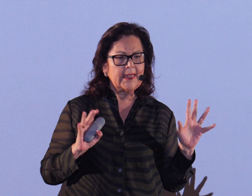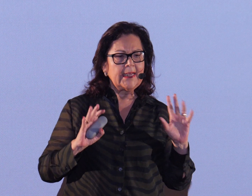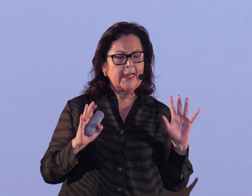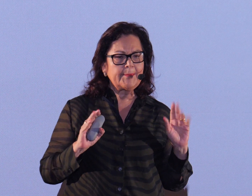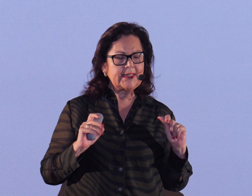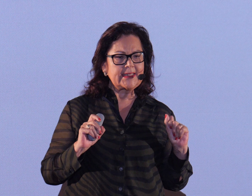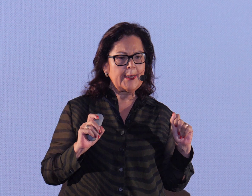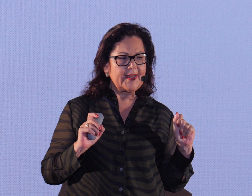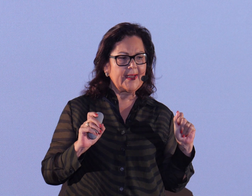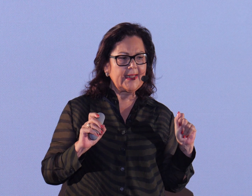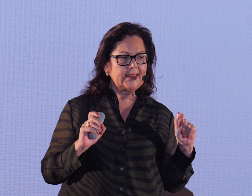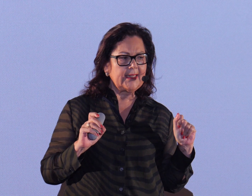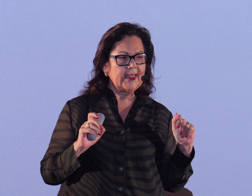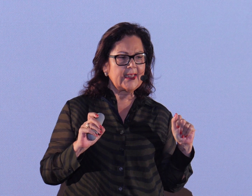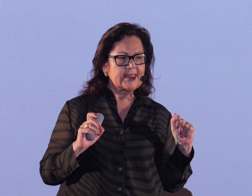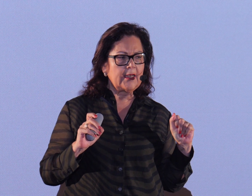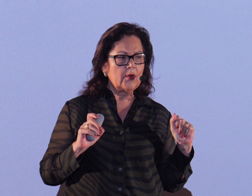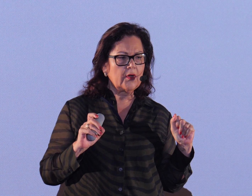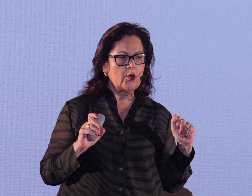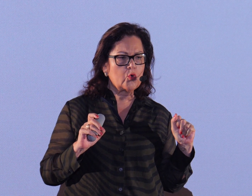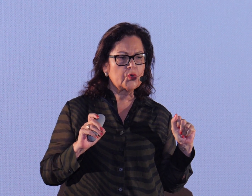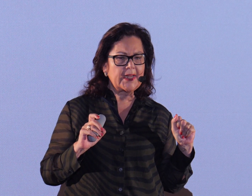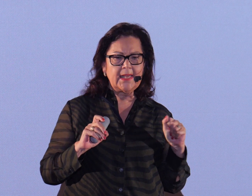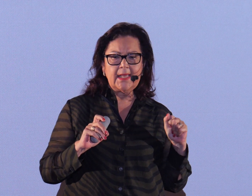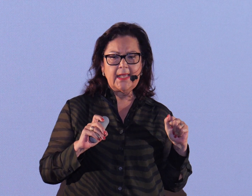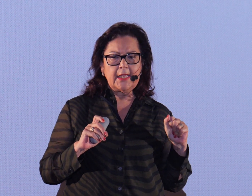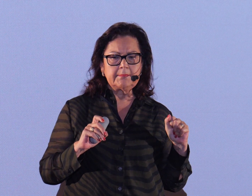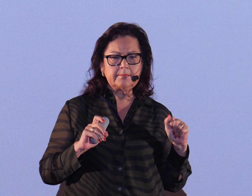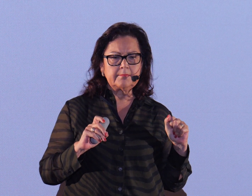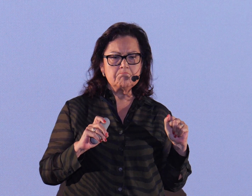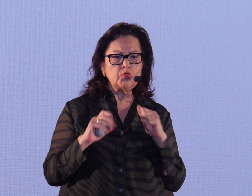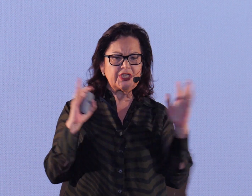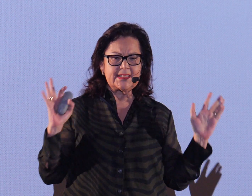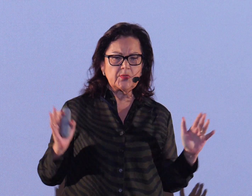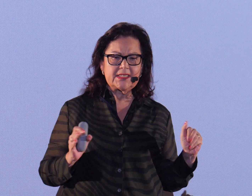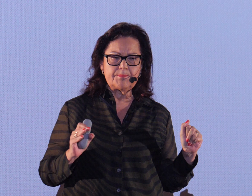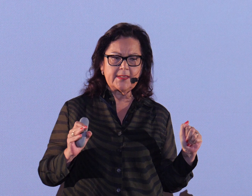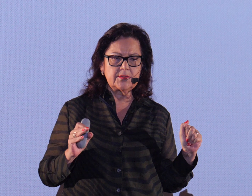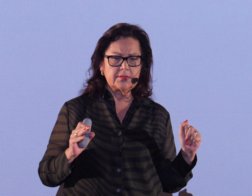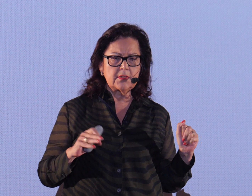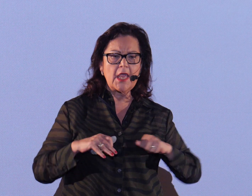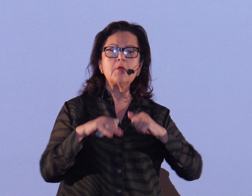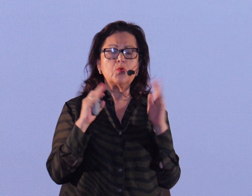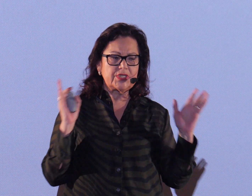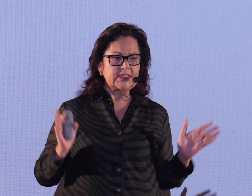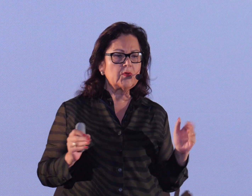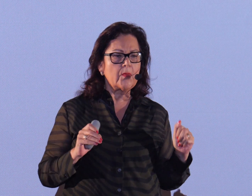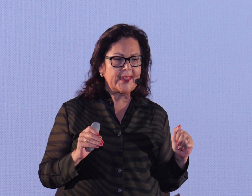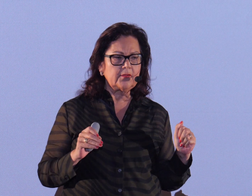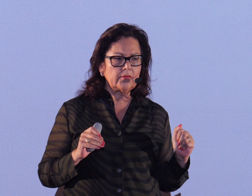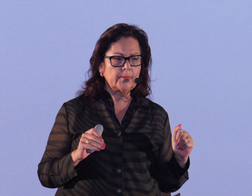que el aprendizaje permanente es algo que ocurre en muchísimos espacios en